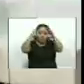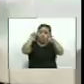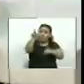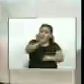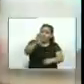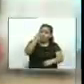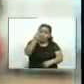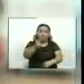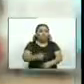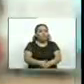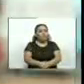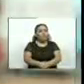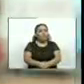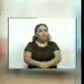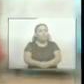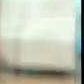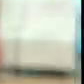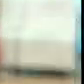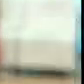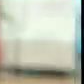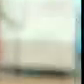lunes. ¡Gracias! ¡Gracias! ¡Gracias! ¡Gracias! ¡Gracias!